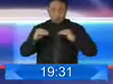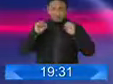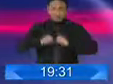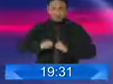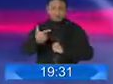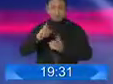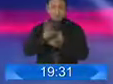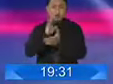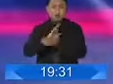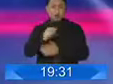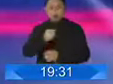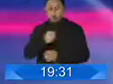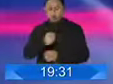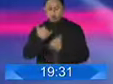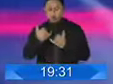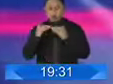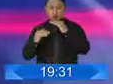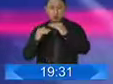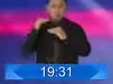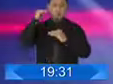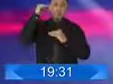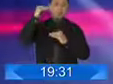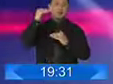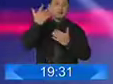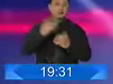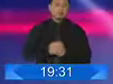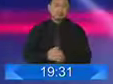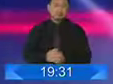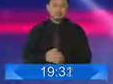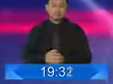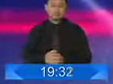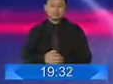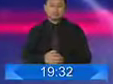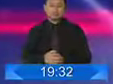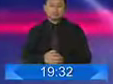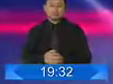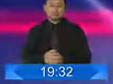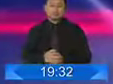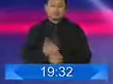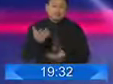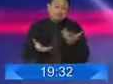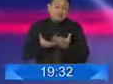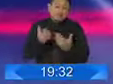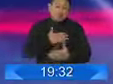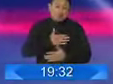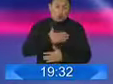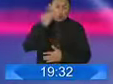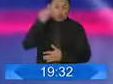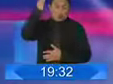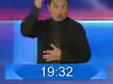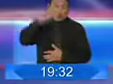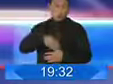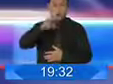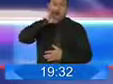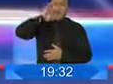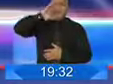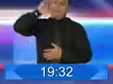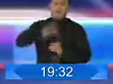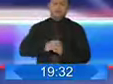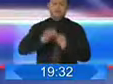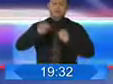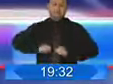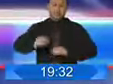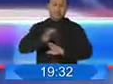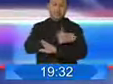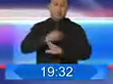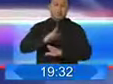en el colegio, ahora llegar a algo mayor. Yo en un futuro quisiera ser cantante y quisiera seguir la carrera de